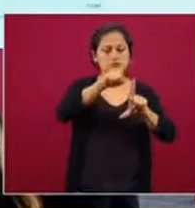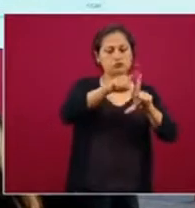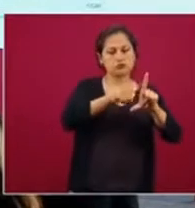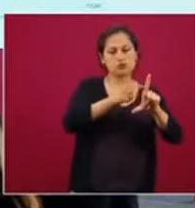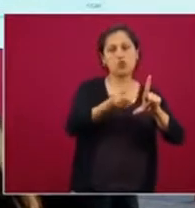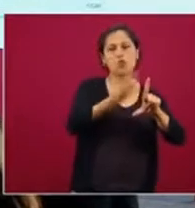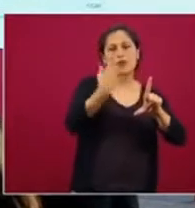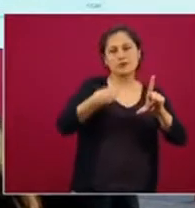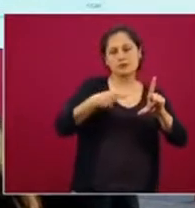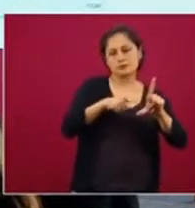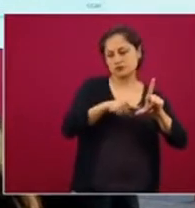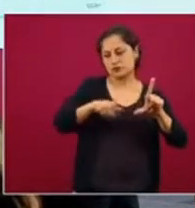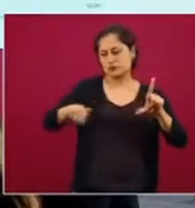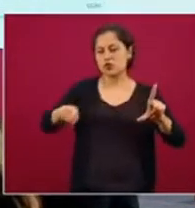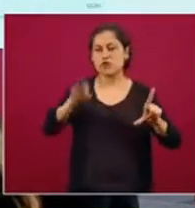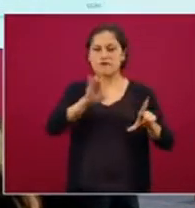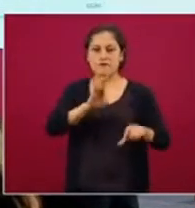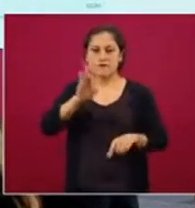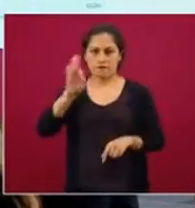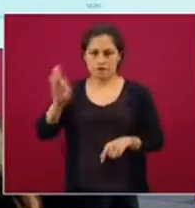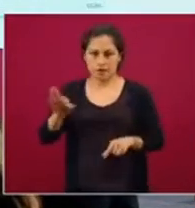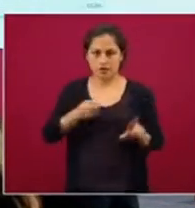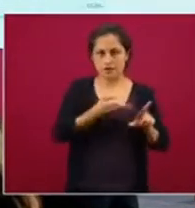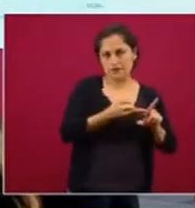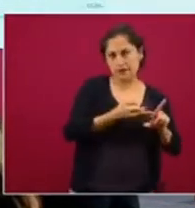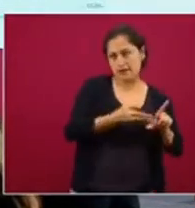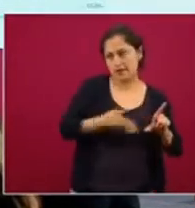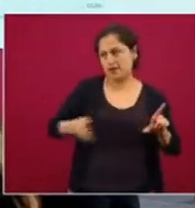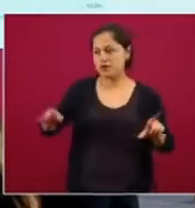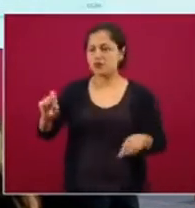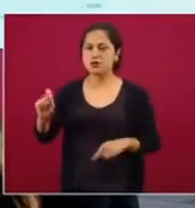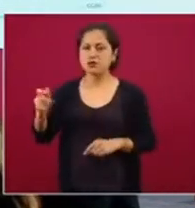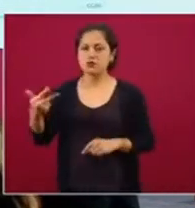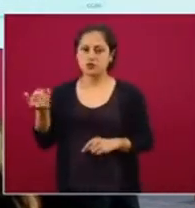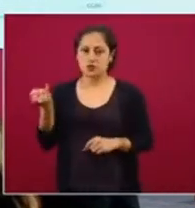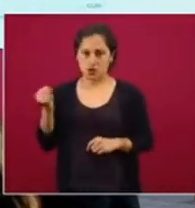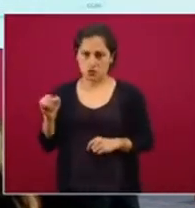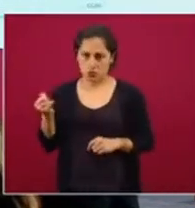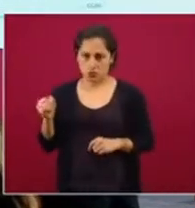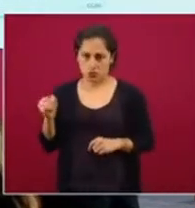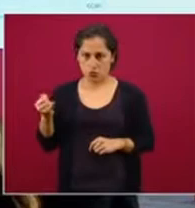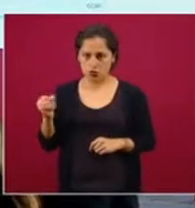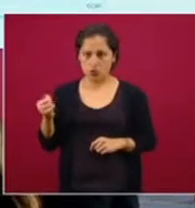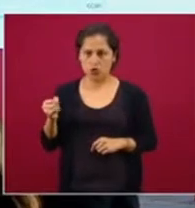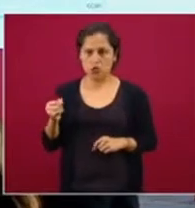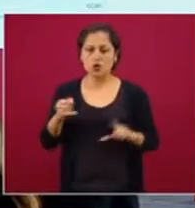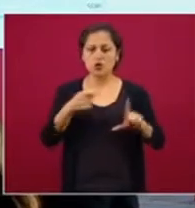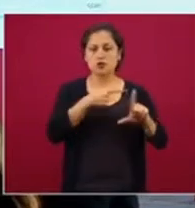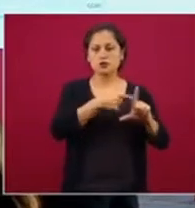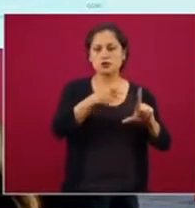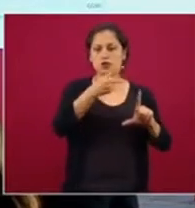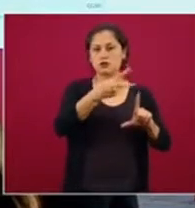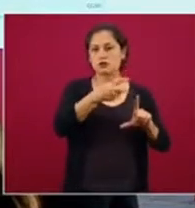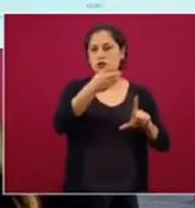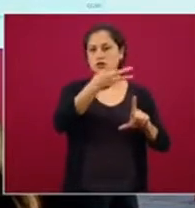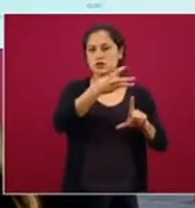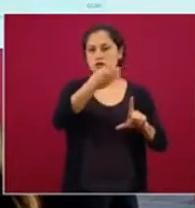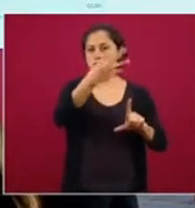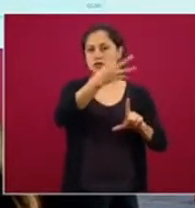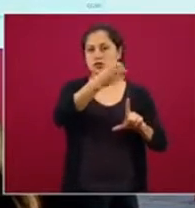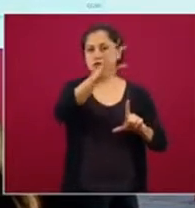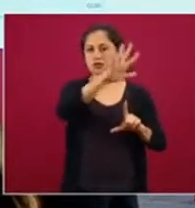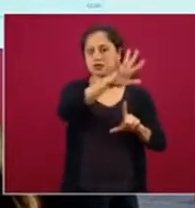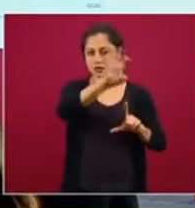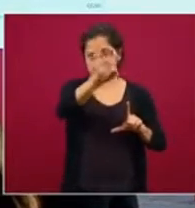diciembre, 28 de febrero, esto se va a ir desplazando hasta llegar al 28 de junio y aquí está 100, 200, 300, 400,